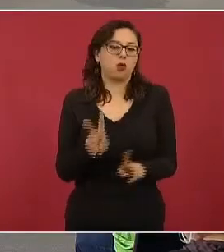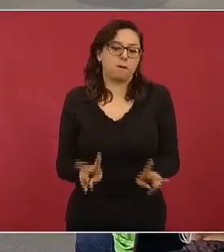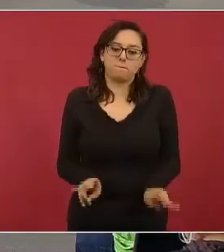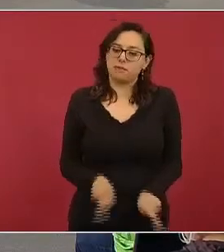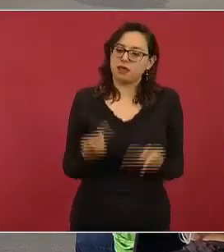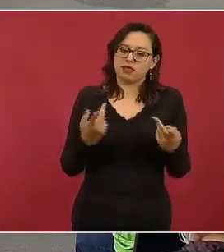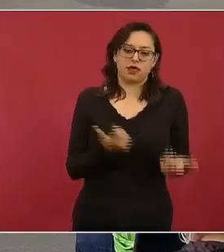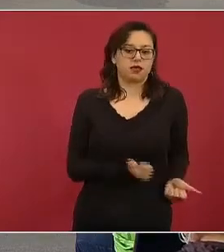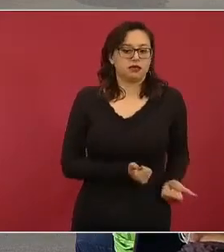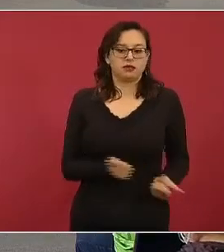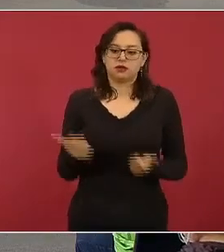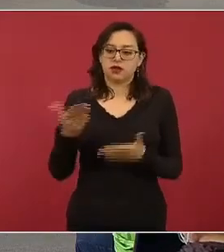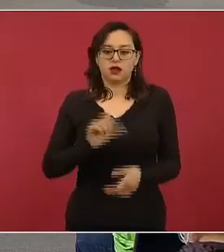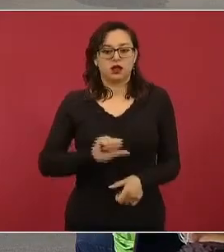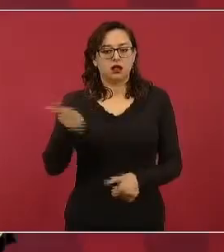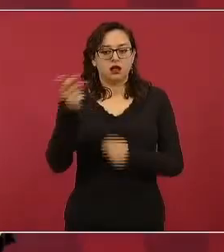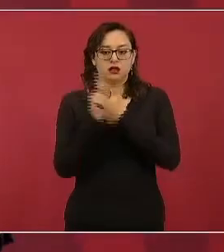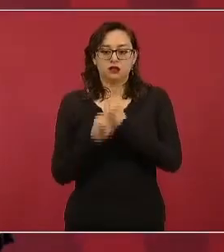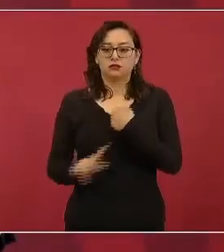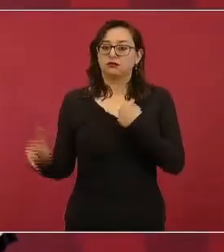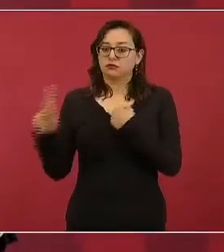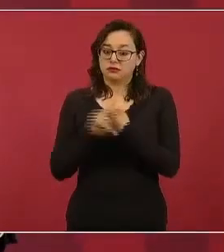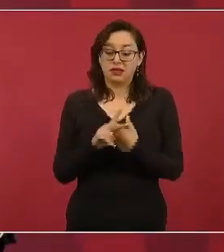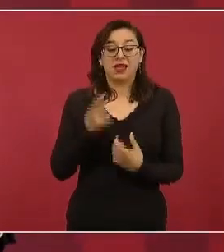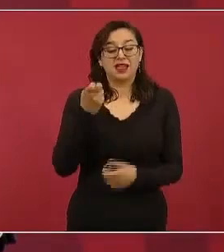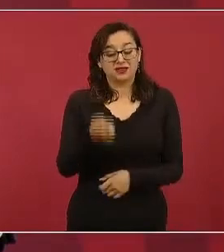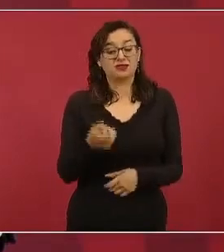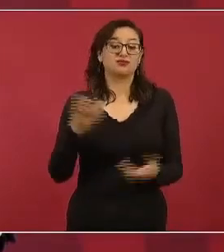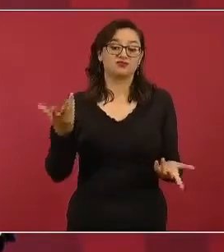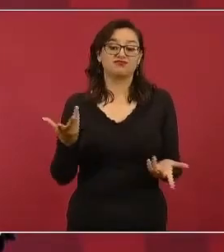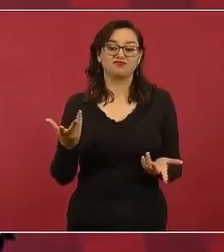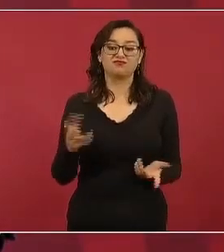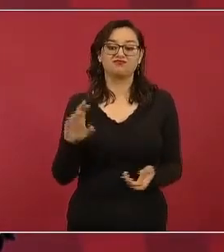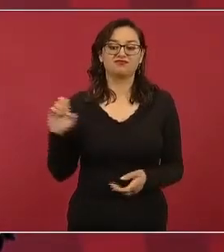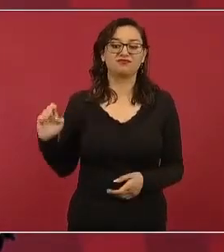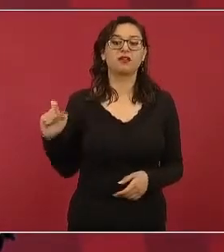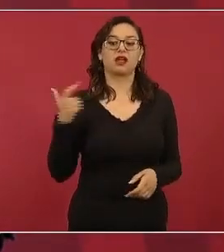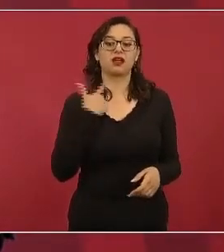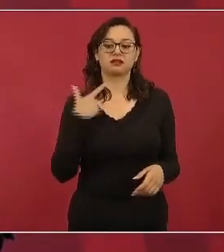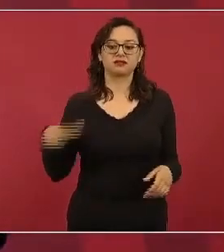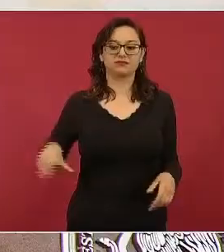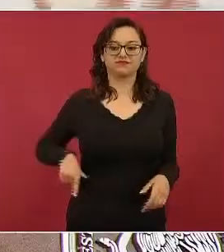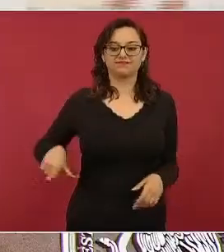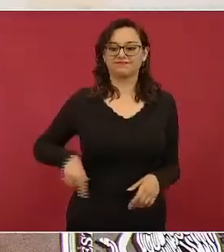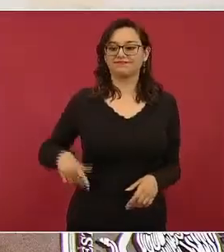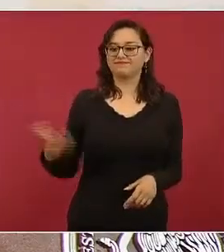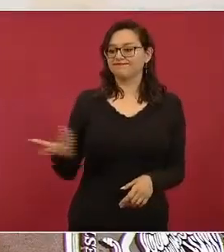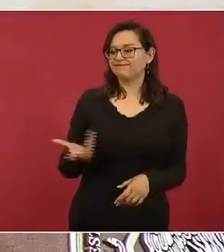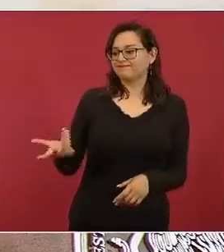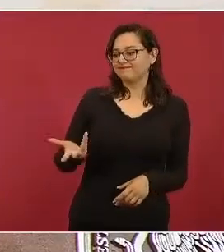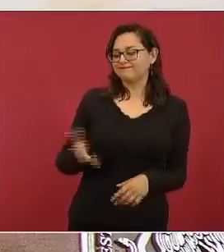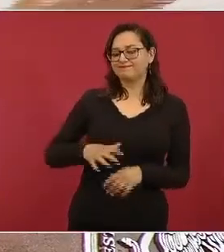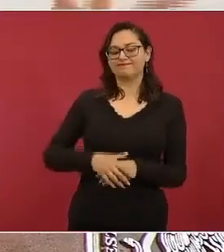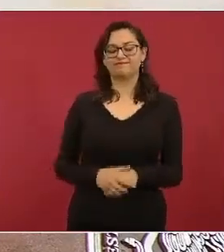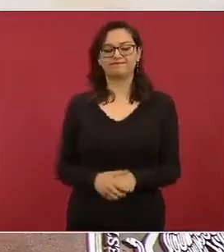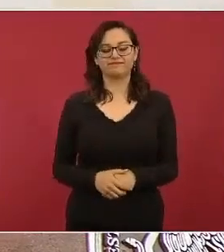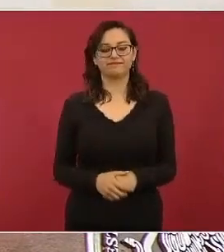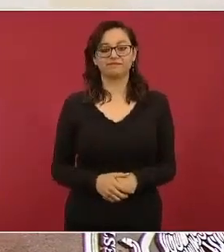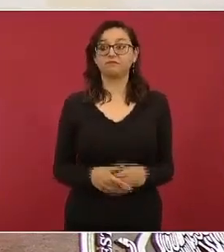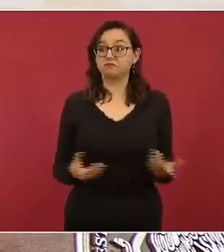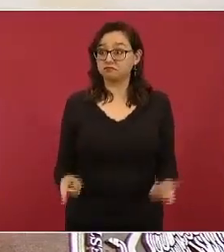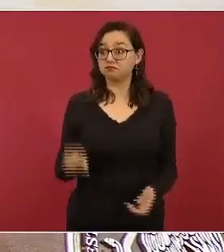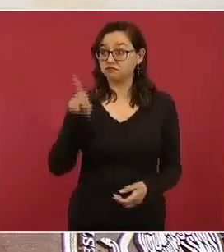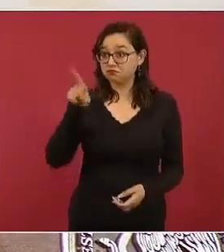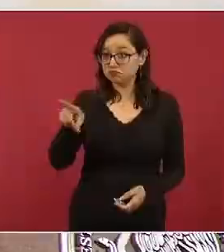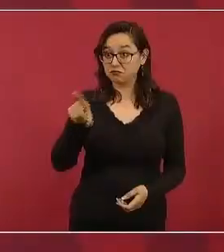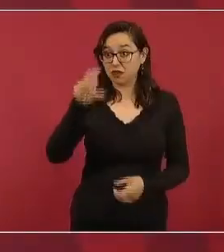Fue de esos contratos leoninos que heredamos. Entonces, quieren